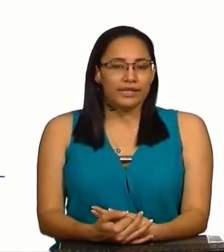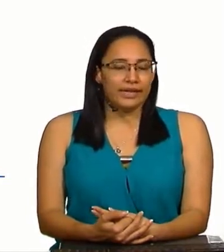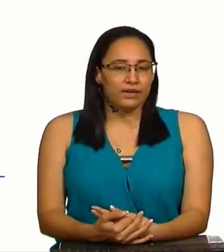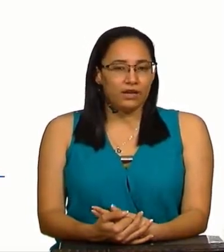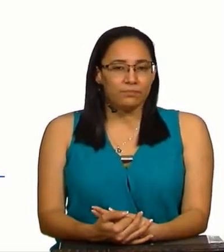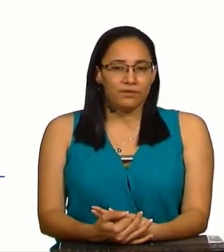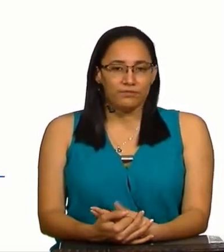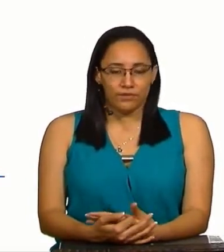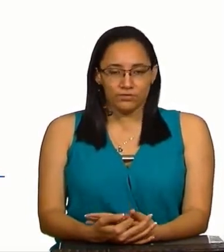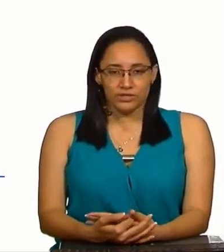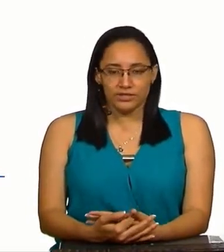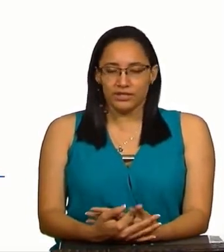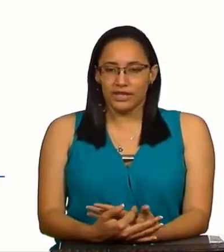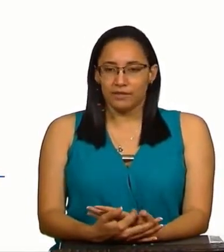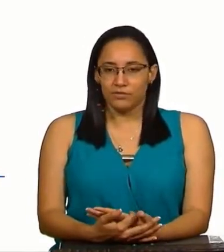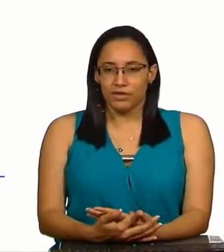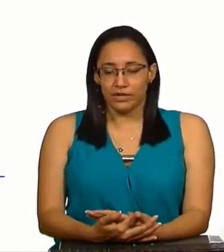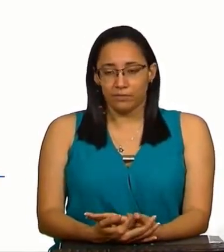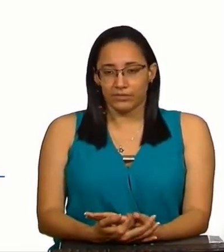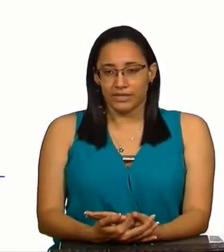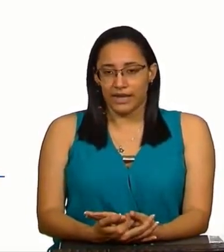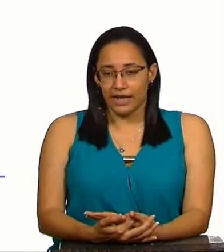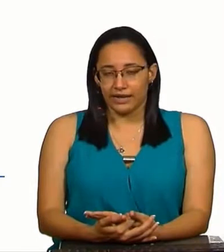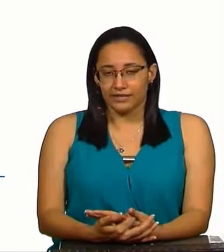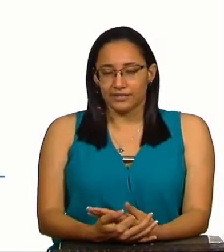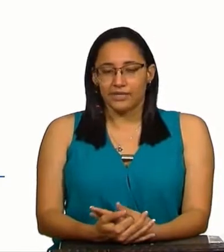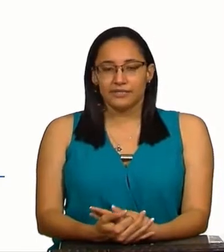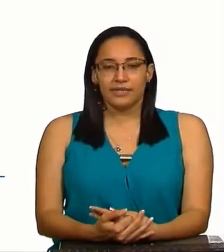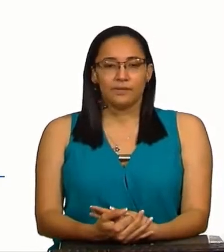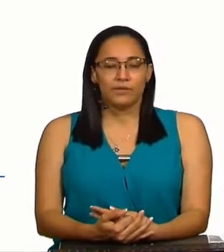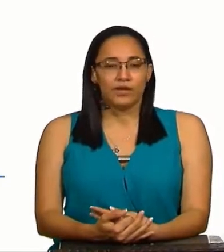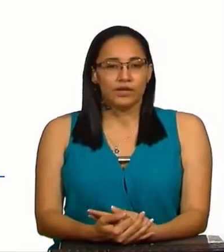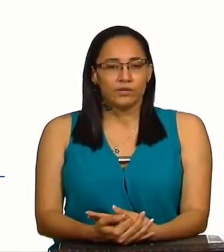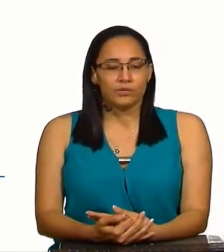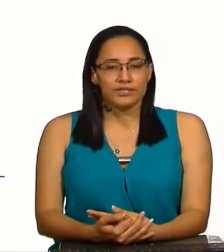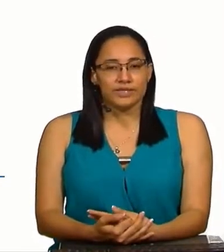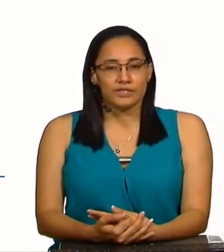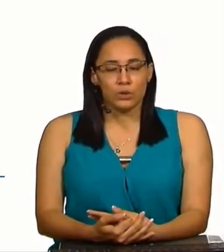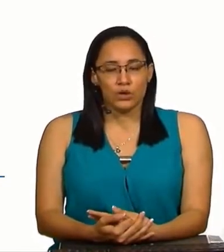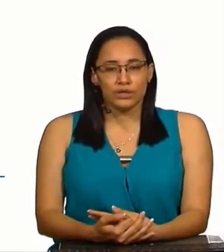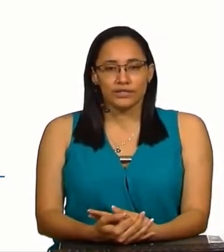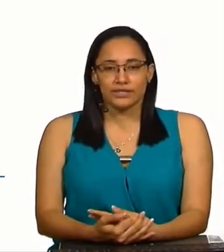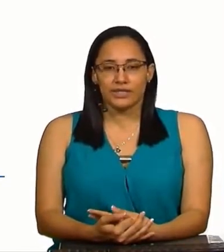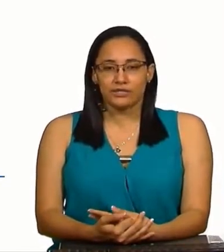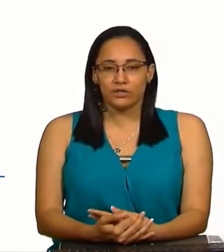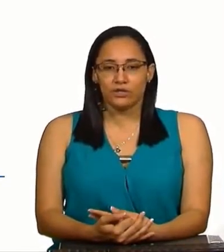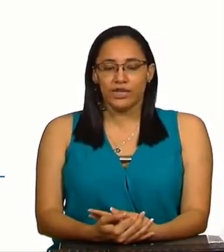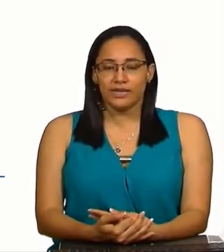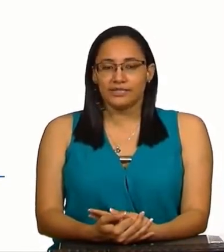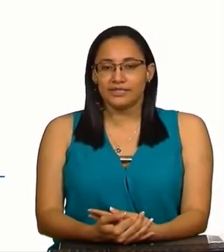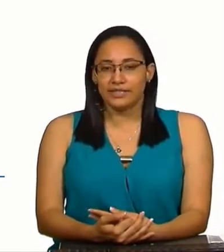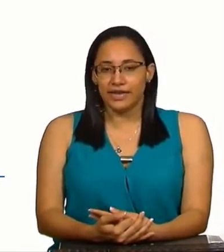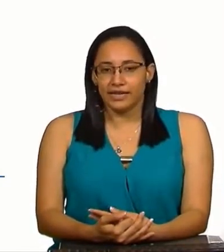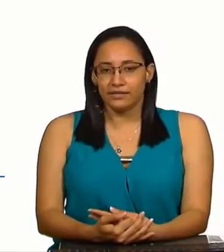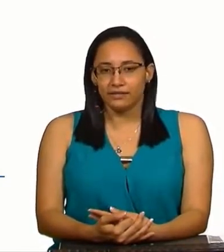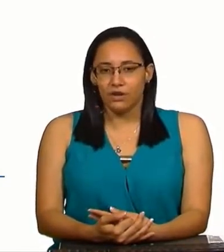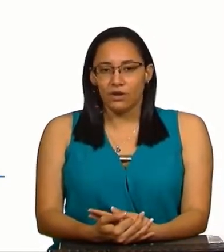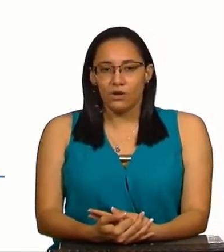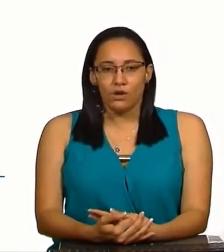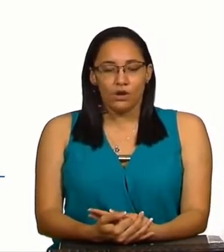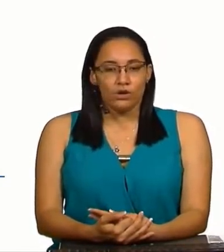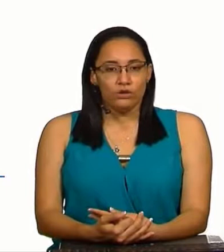no, it cannot be frozen si queremos las respuestas largas. Si queremos las respuestas cortas, sería solo yes, it